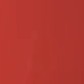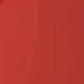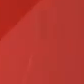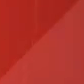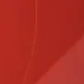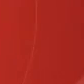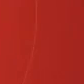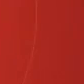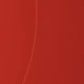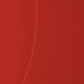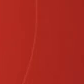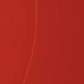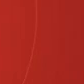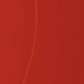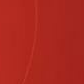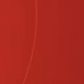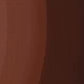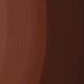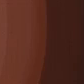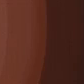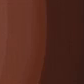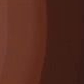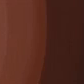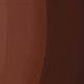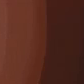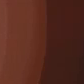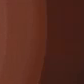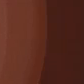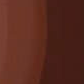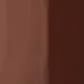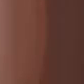RTVC Noticias del Mediodía.